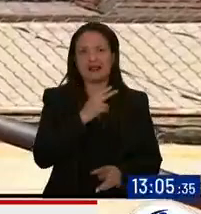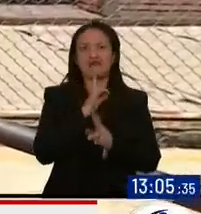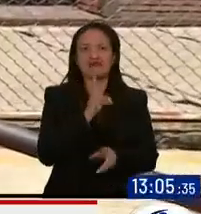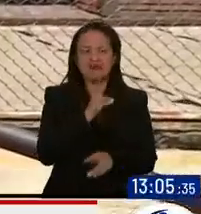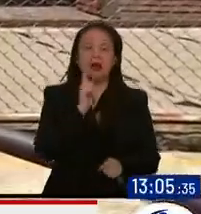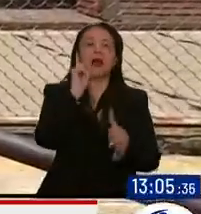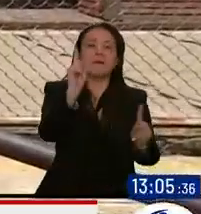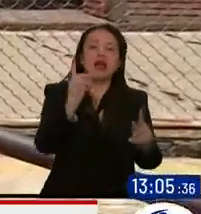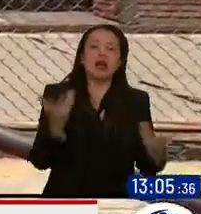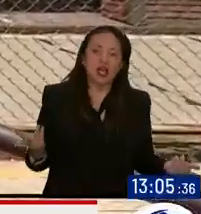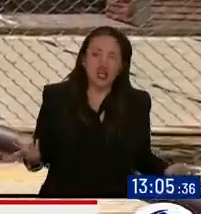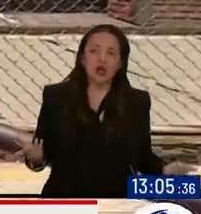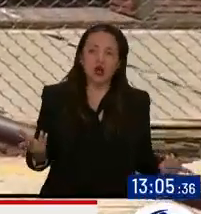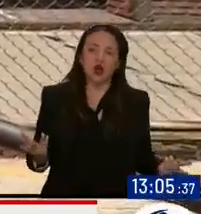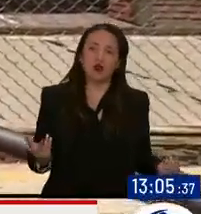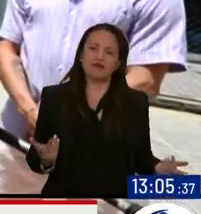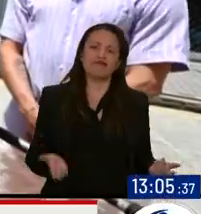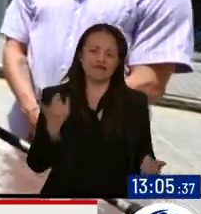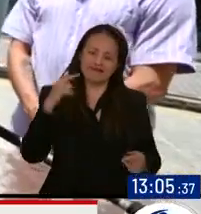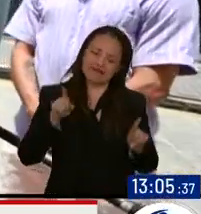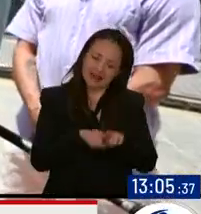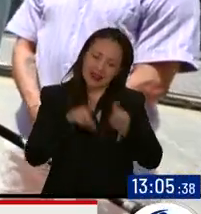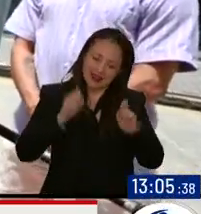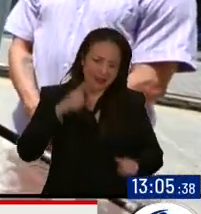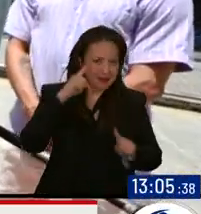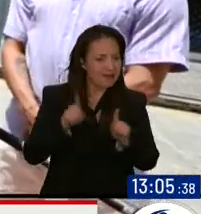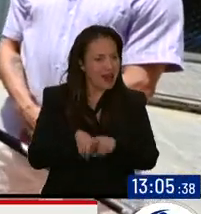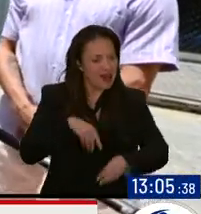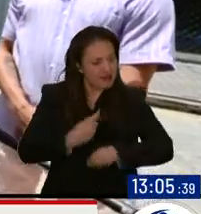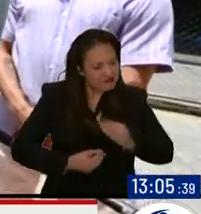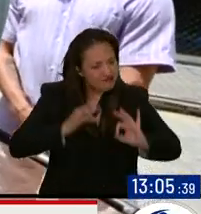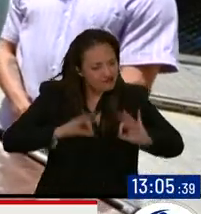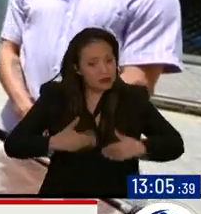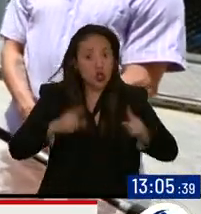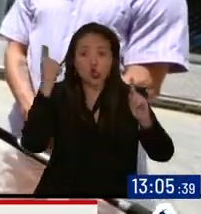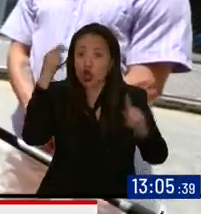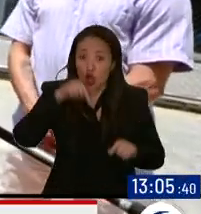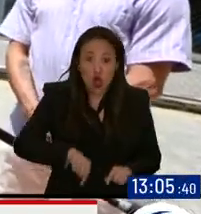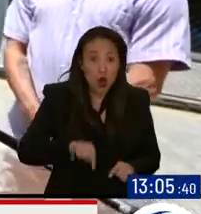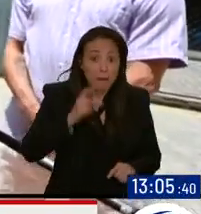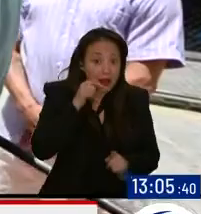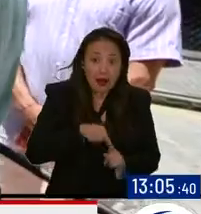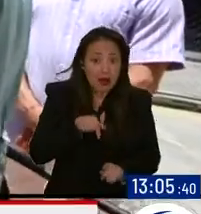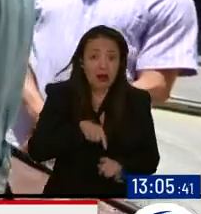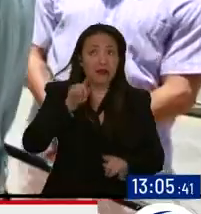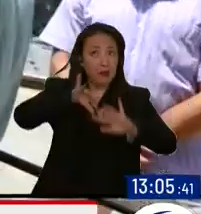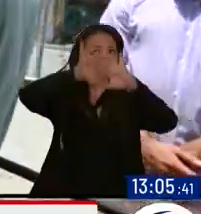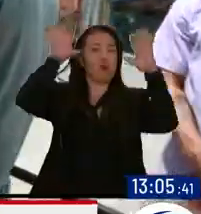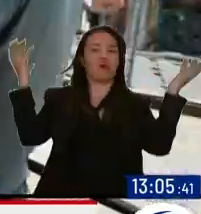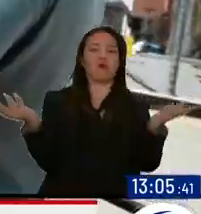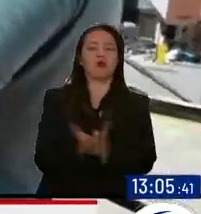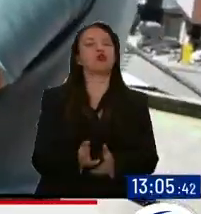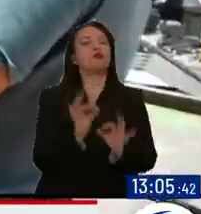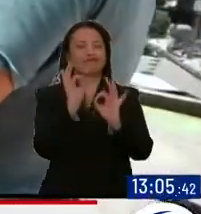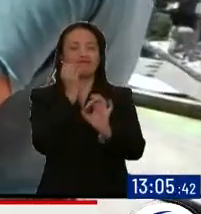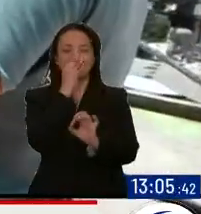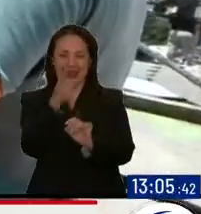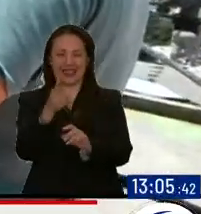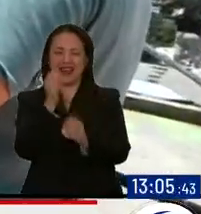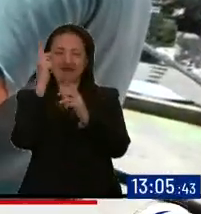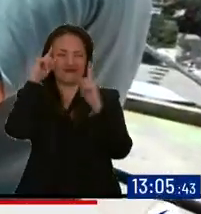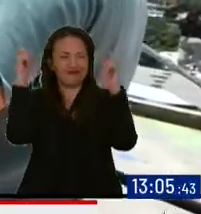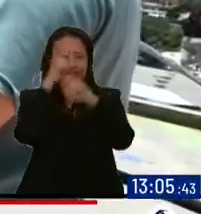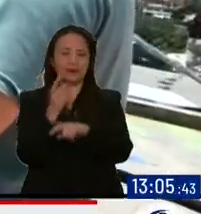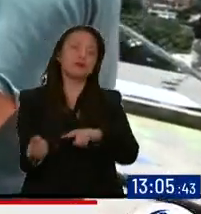realmente sobre todo amor por hacer las cosas, eso le falta mucho, no solo a Pereira, sino al mundo, más amor. Muy bonita reflexión. Y usted,